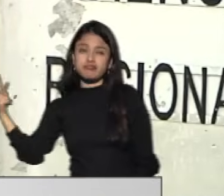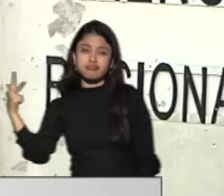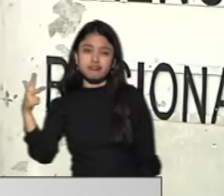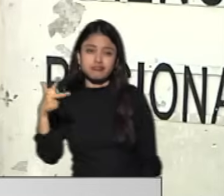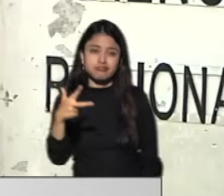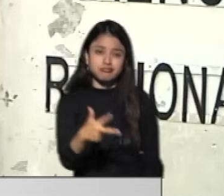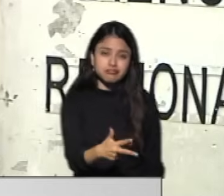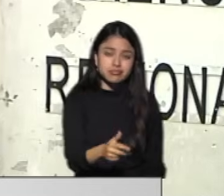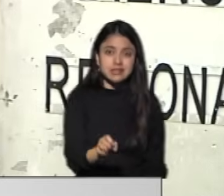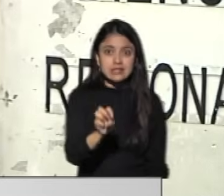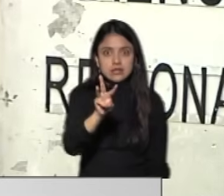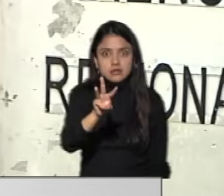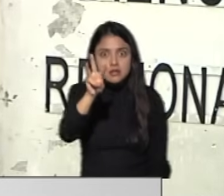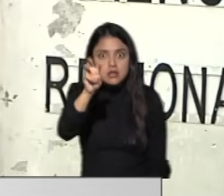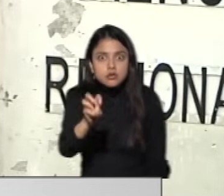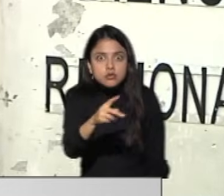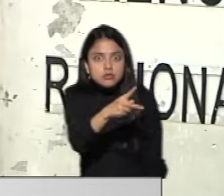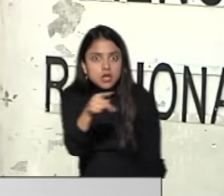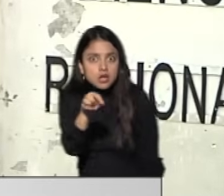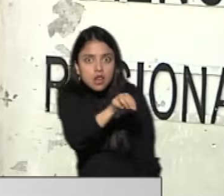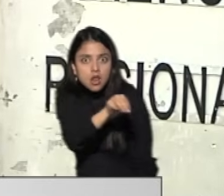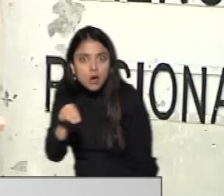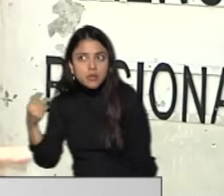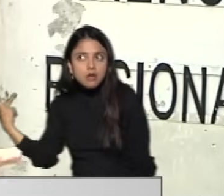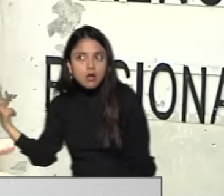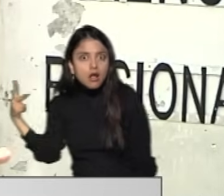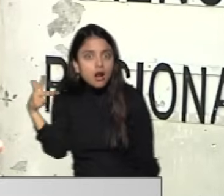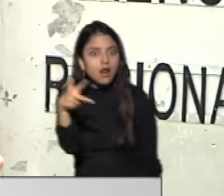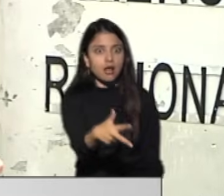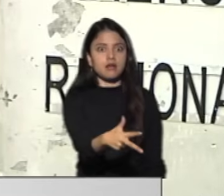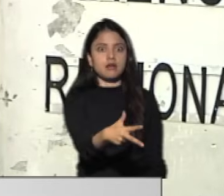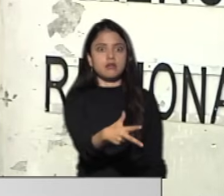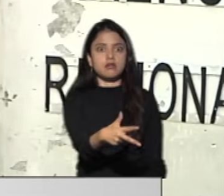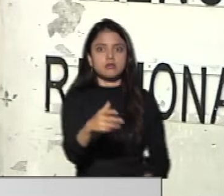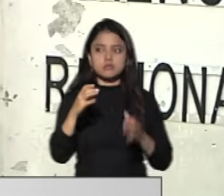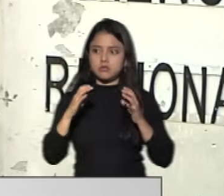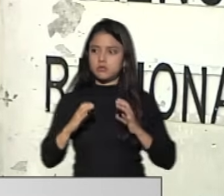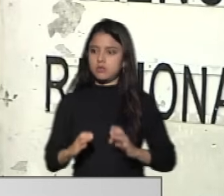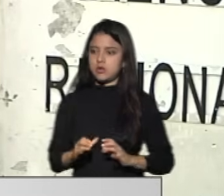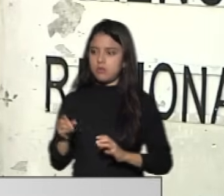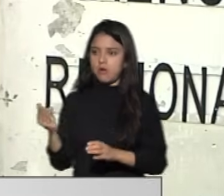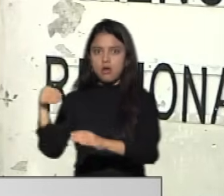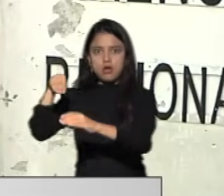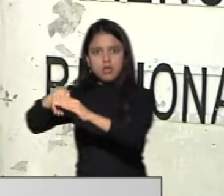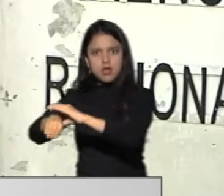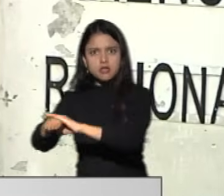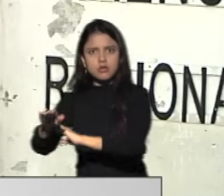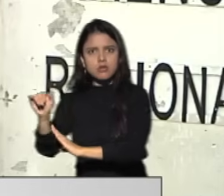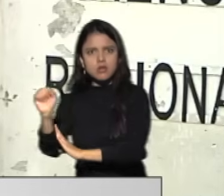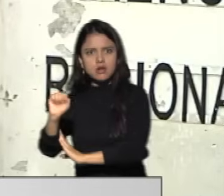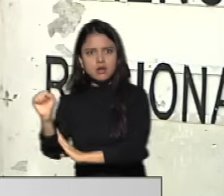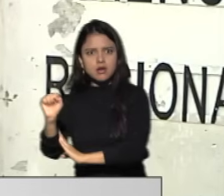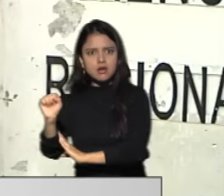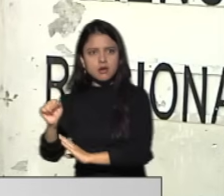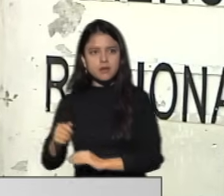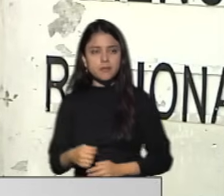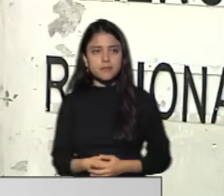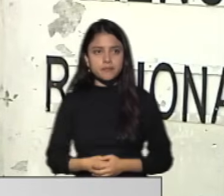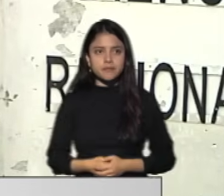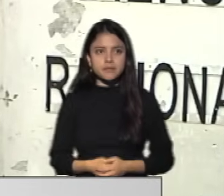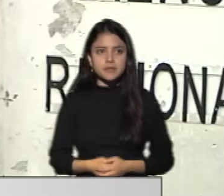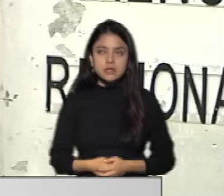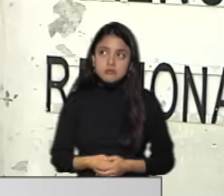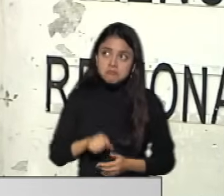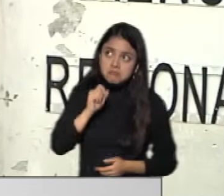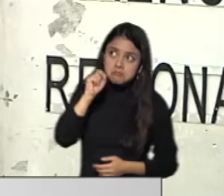38 kilómetros que al parecer recorrió esta persona con el cuerpo. Pese a nuestra petición, la Policía Metropolitana aún